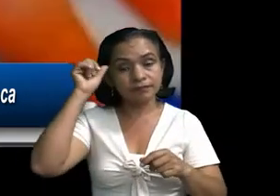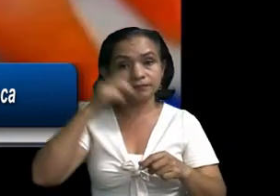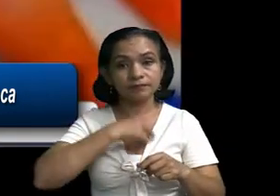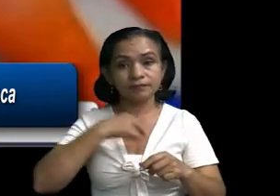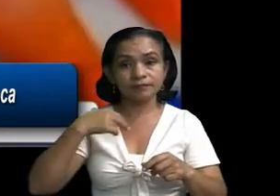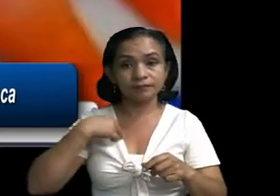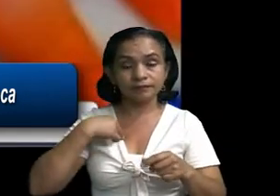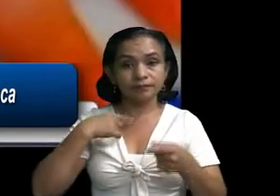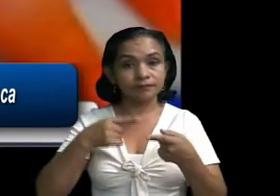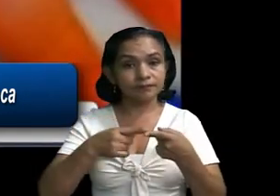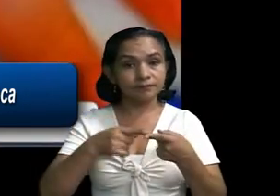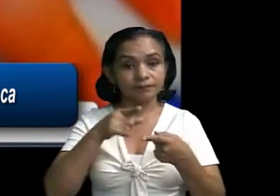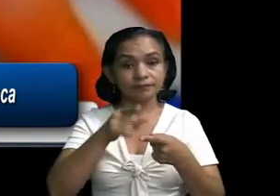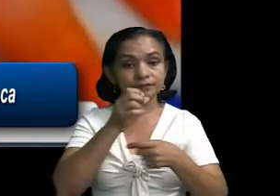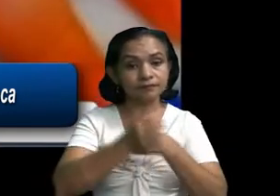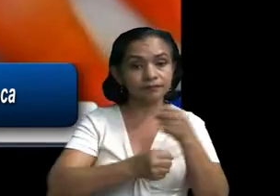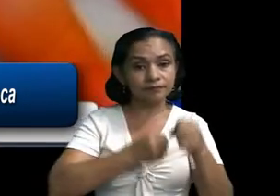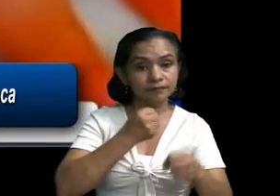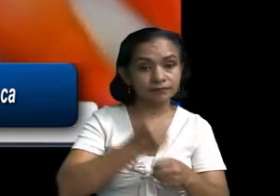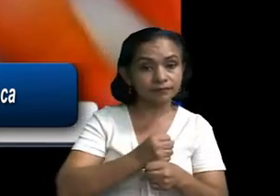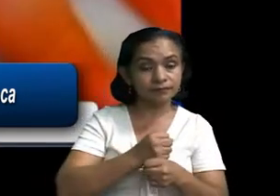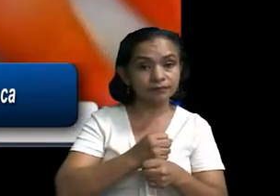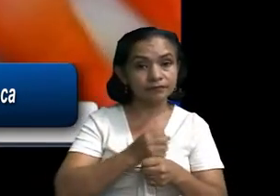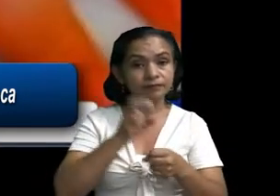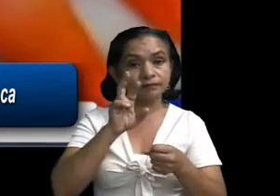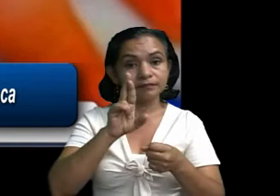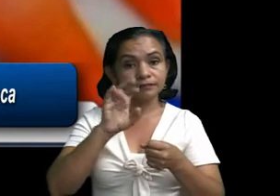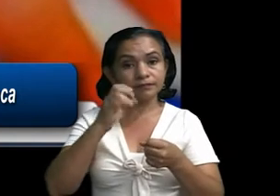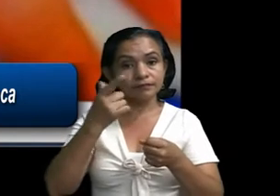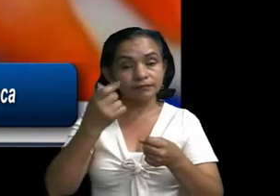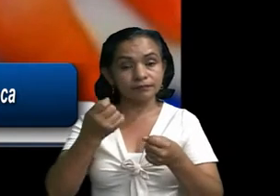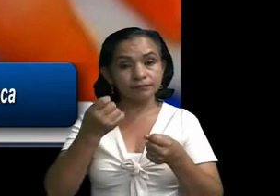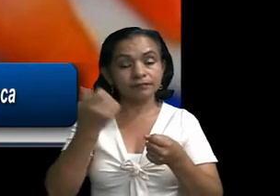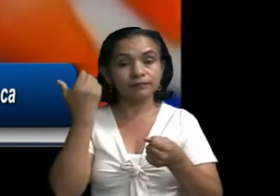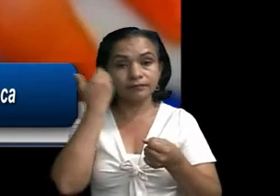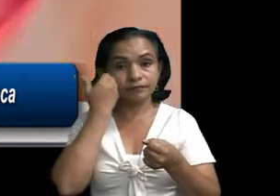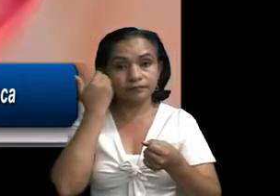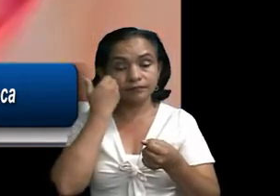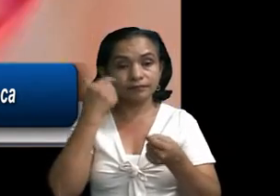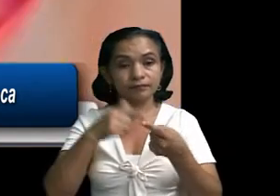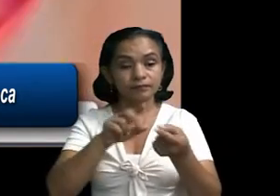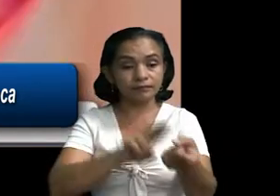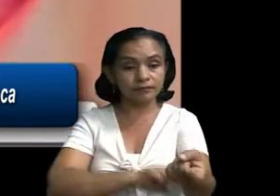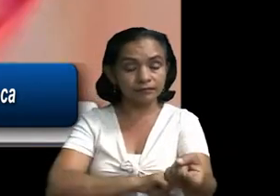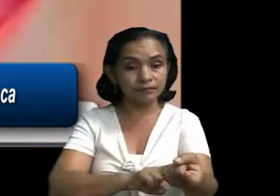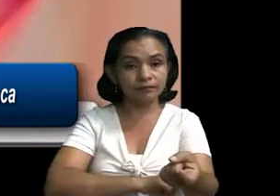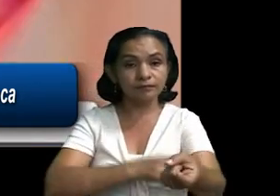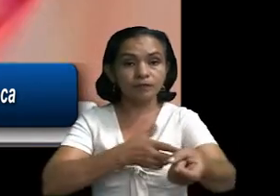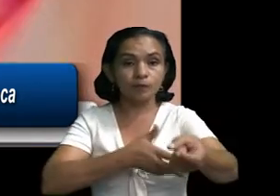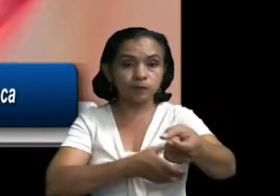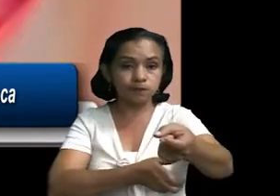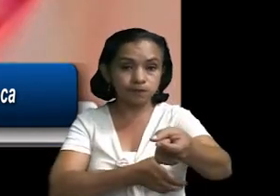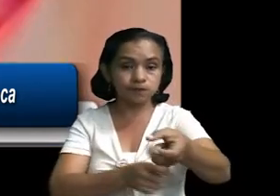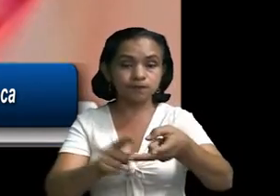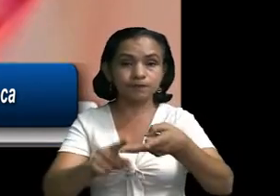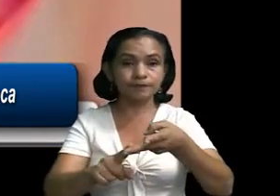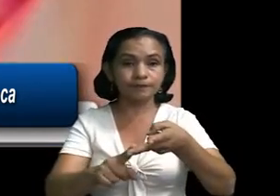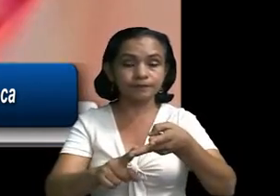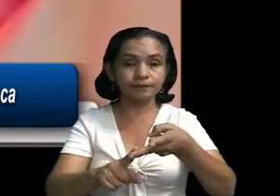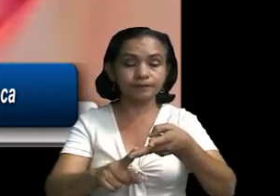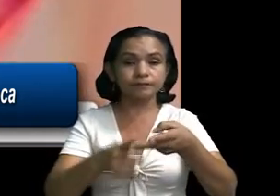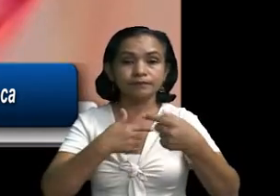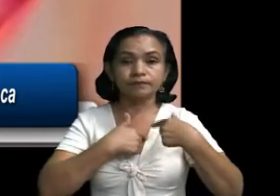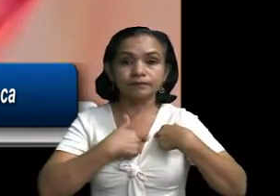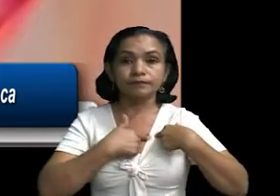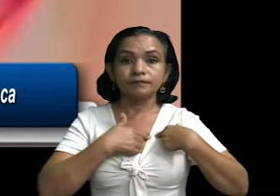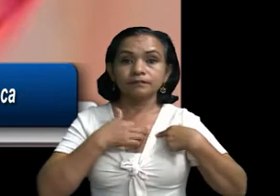una base en dependencia de la edad, de los factores de riesgos asociados y de las enfermedades, si es diabético, si es hipertenso, si tiene alguna cardiopatía.